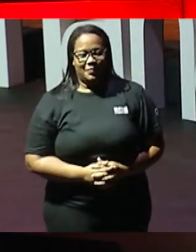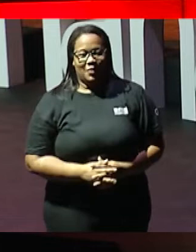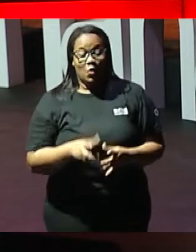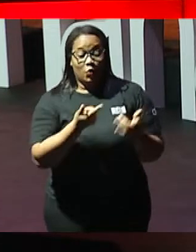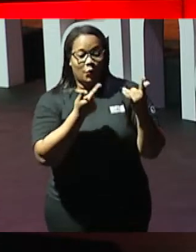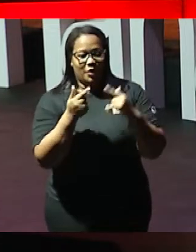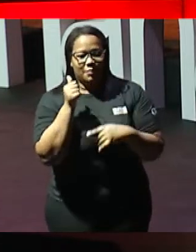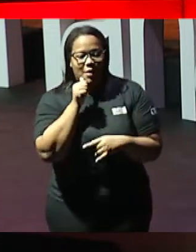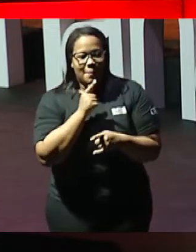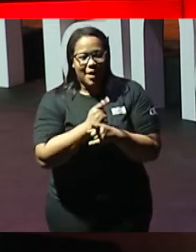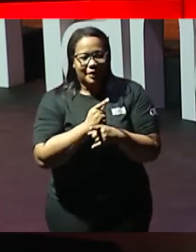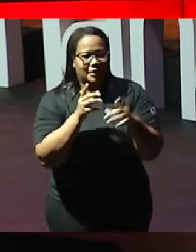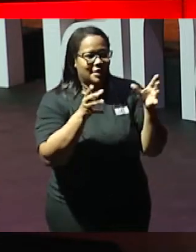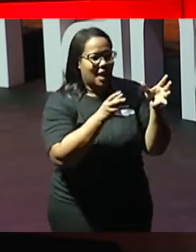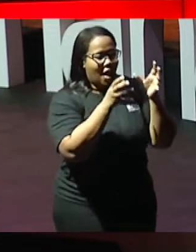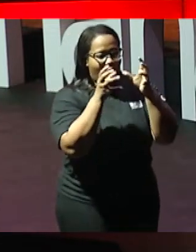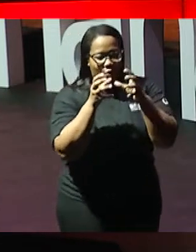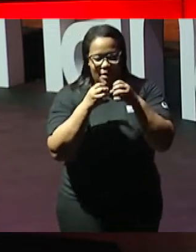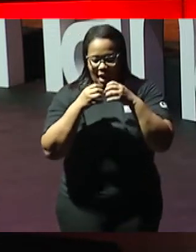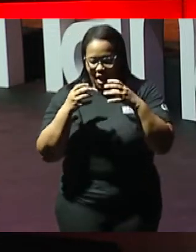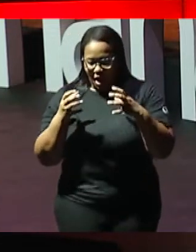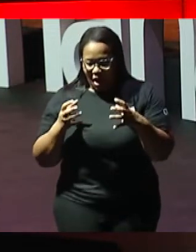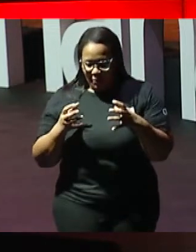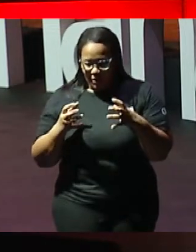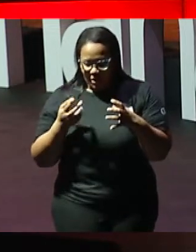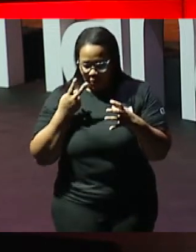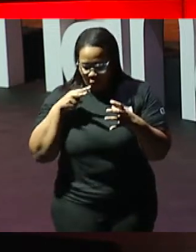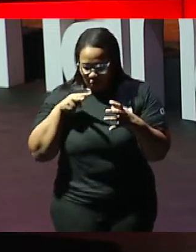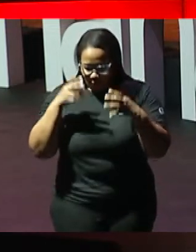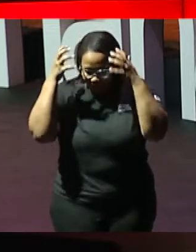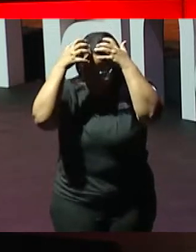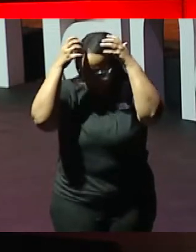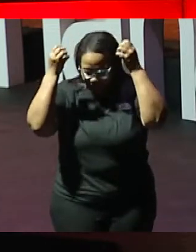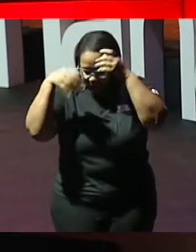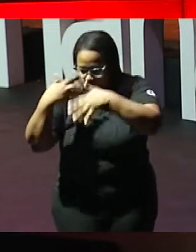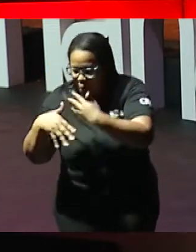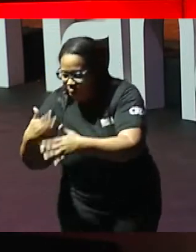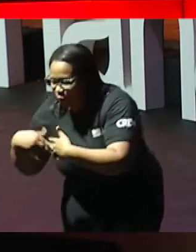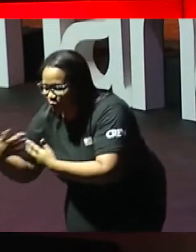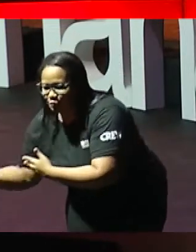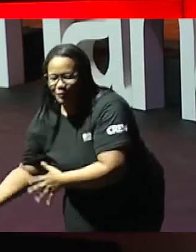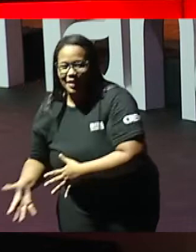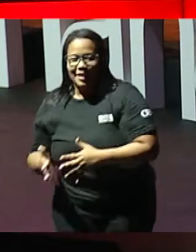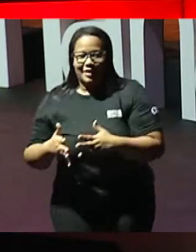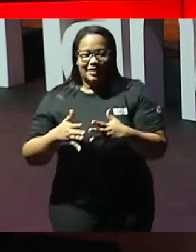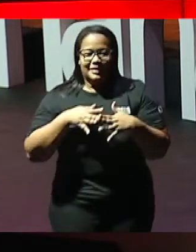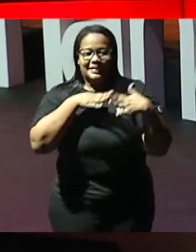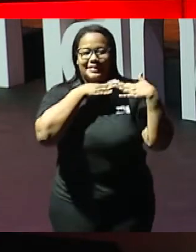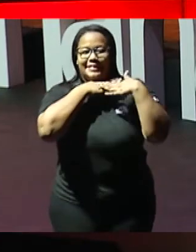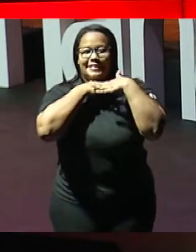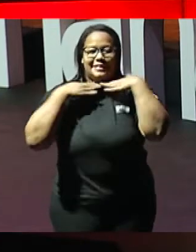muñeca y la coge y abre y cuando ve que esa cabeza cae rueda decapitada